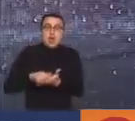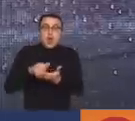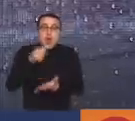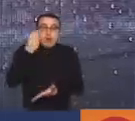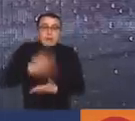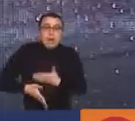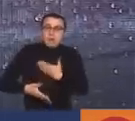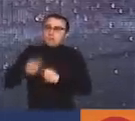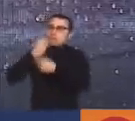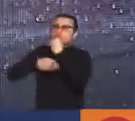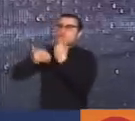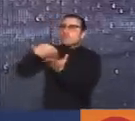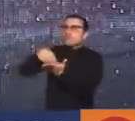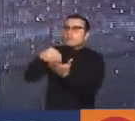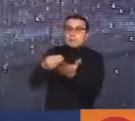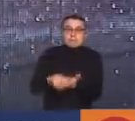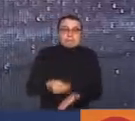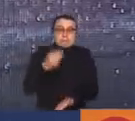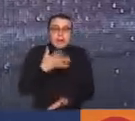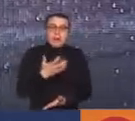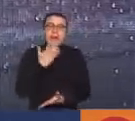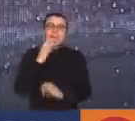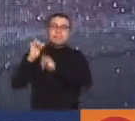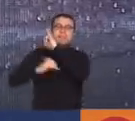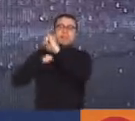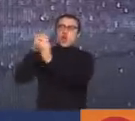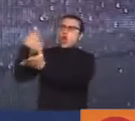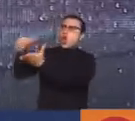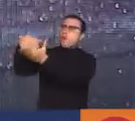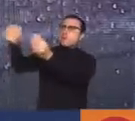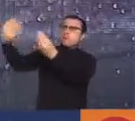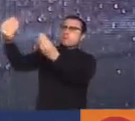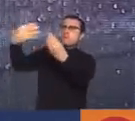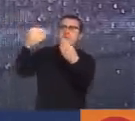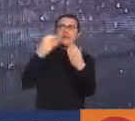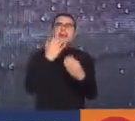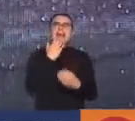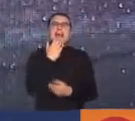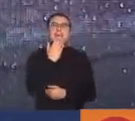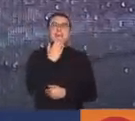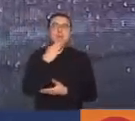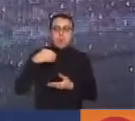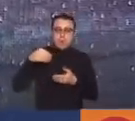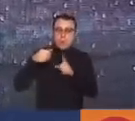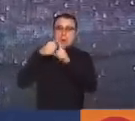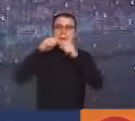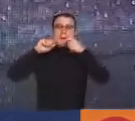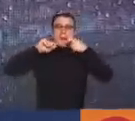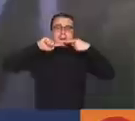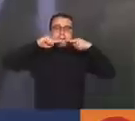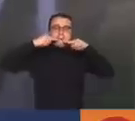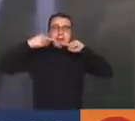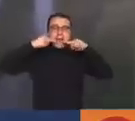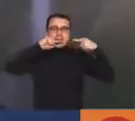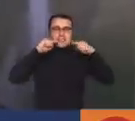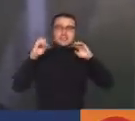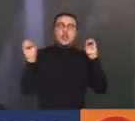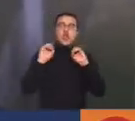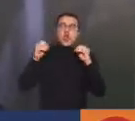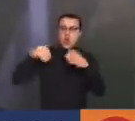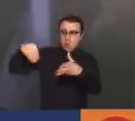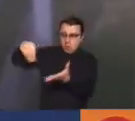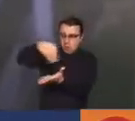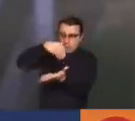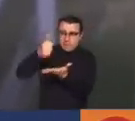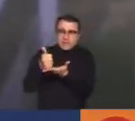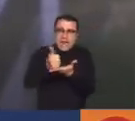alimentos, sobre todo importados, maíz y fertilizantes, que los importamos todos con el